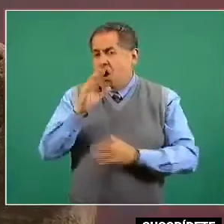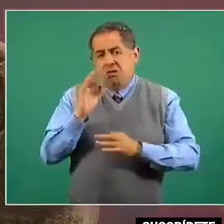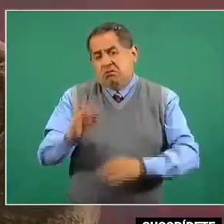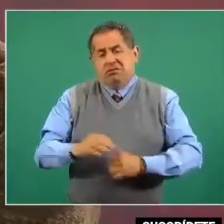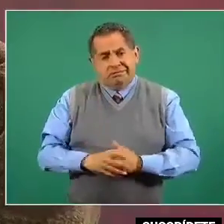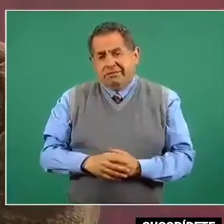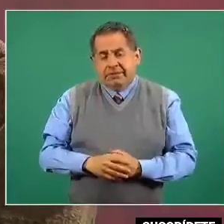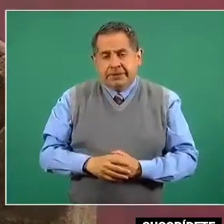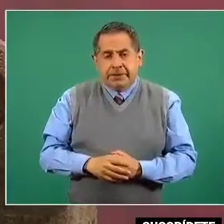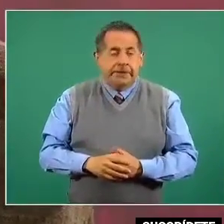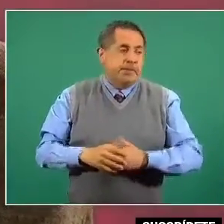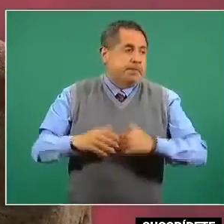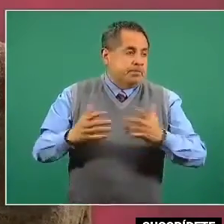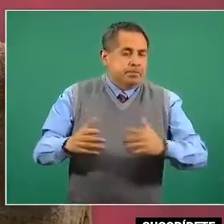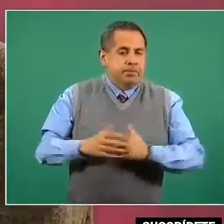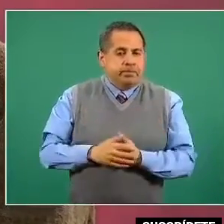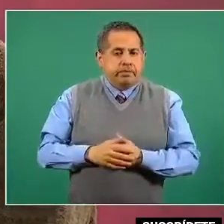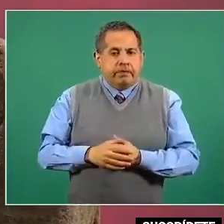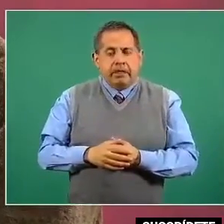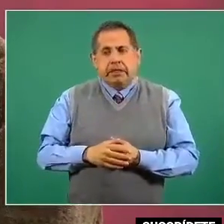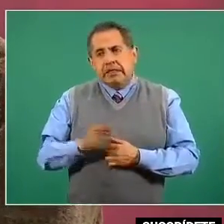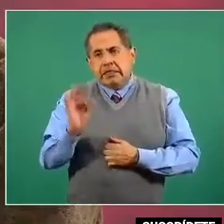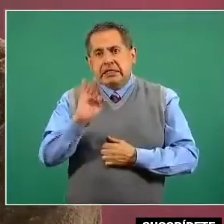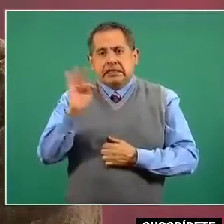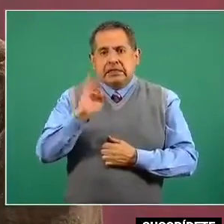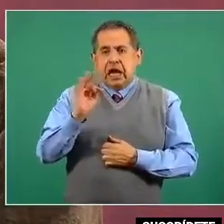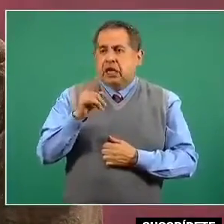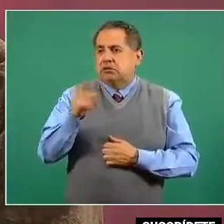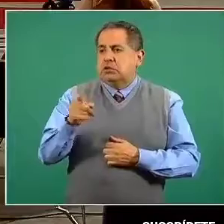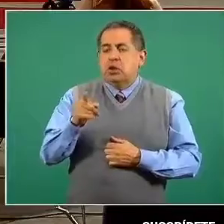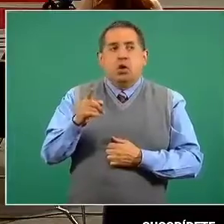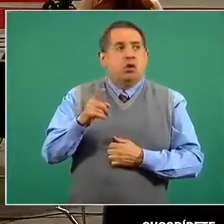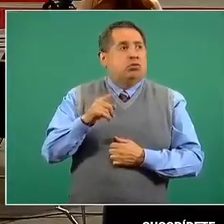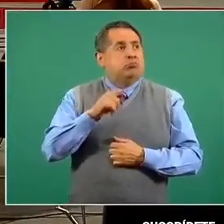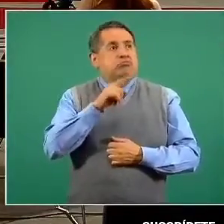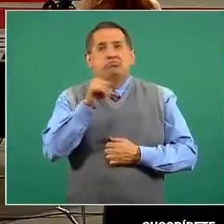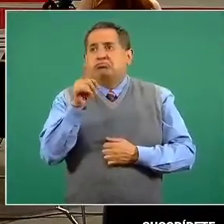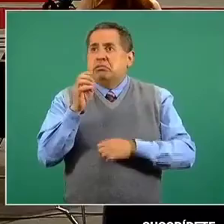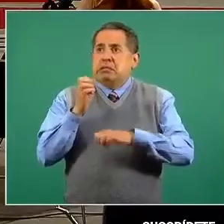dado, no es inconveniente que un Estado